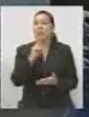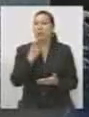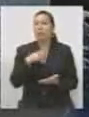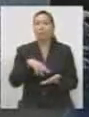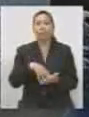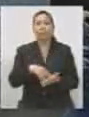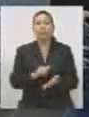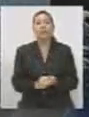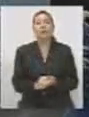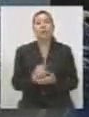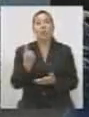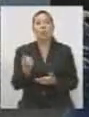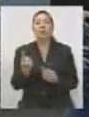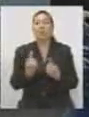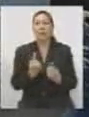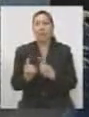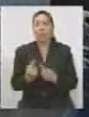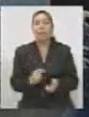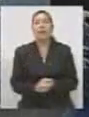sigan debilitando una a una.